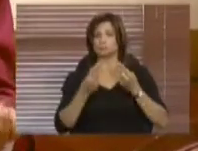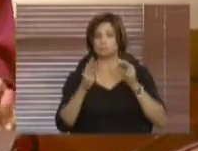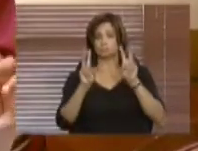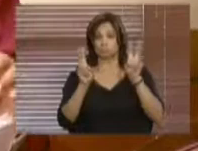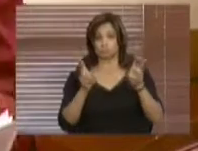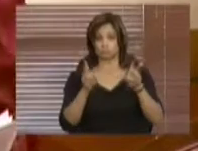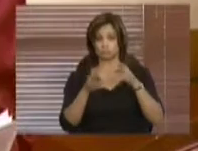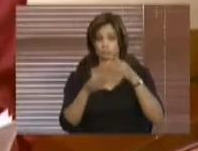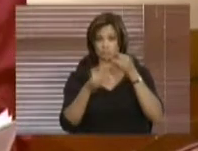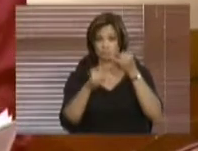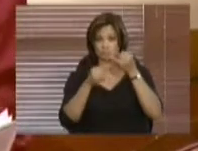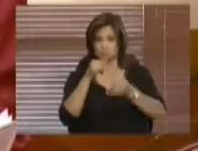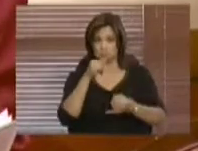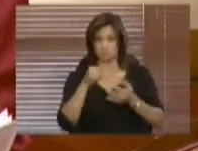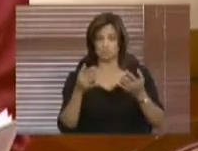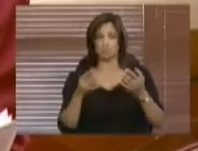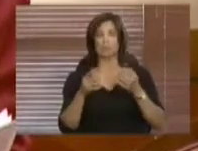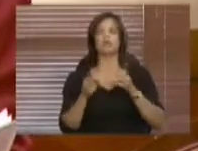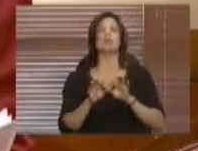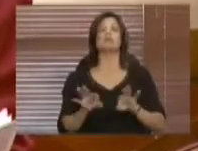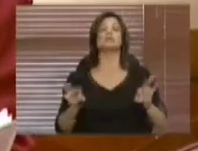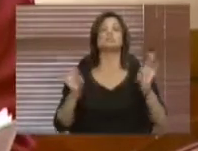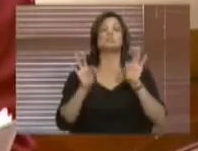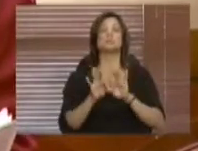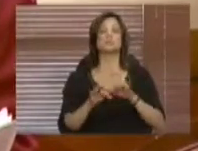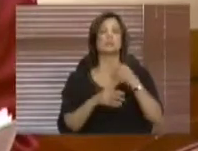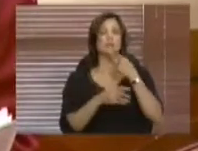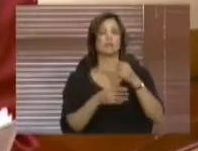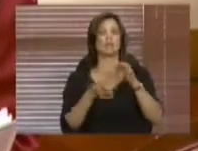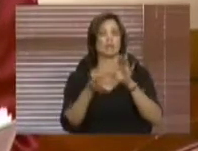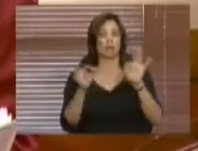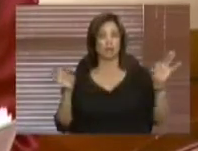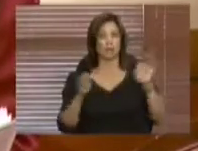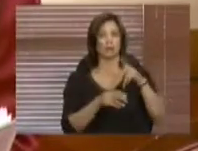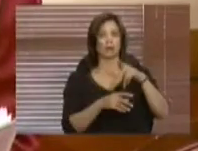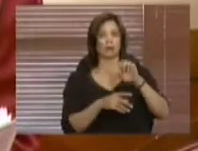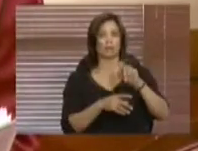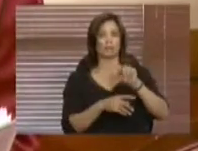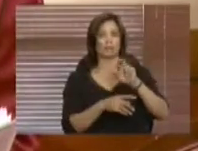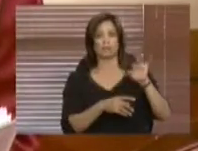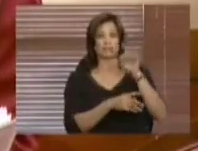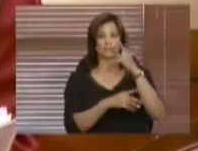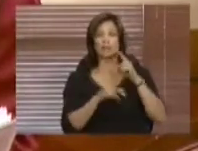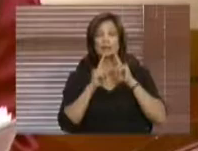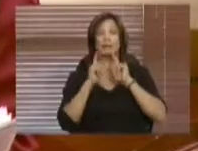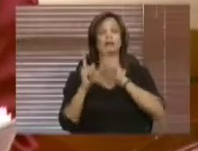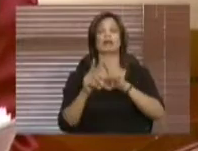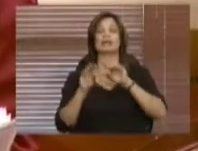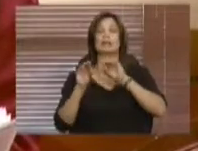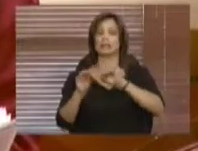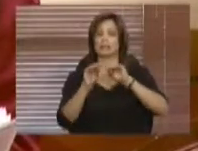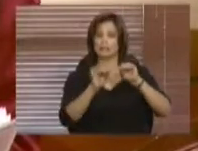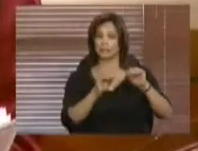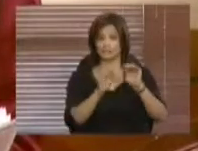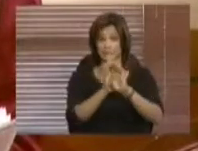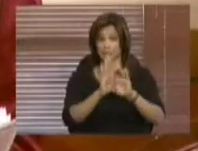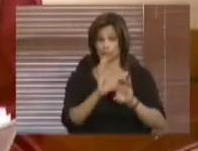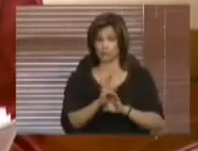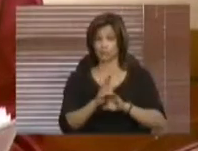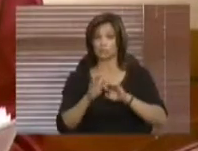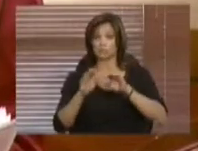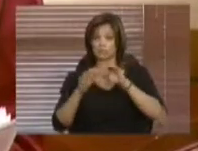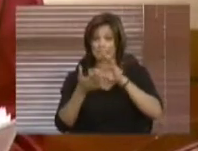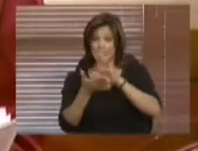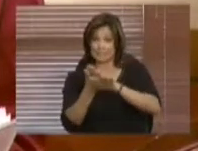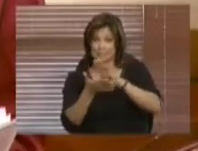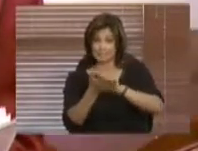cita. Cabe agregar con el jurista alemán Peter Haberle que el mandato de la enseñanza constitucional en las